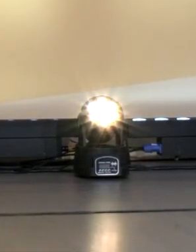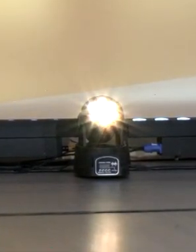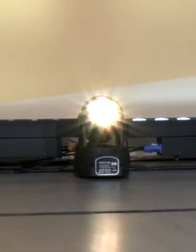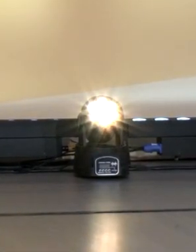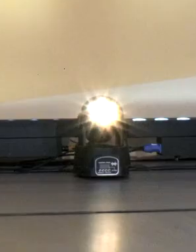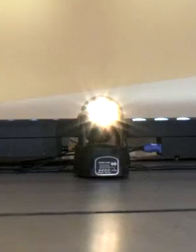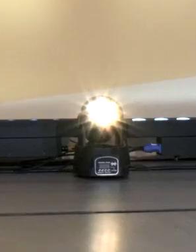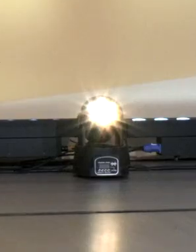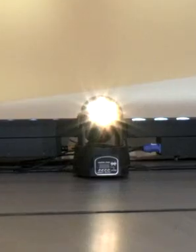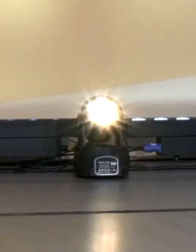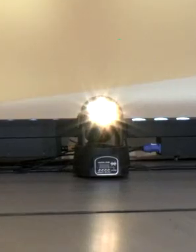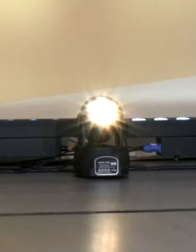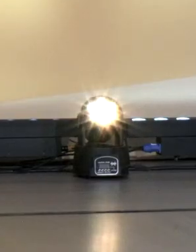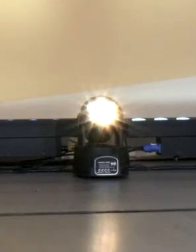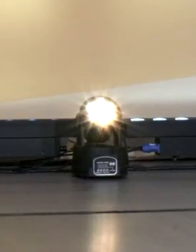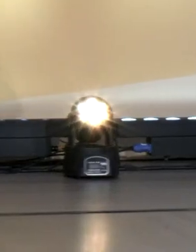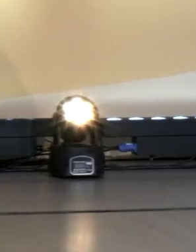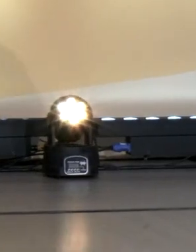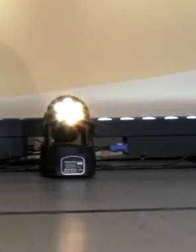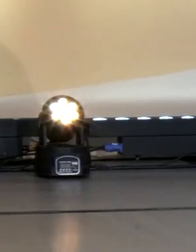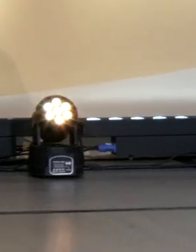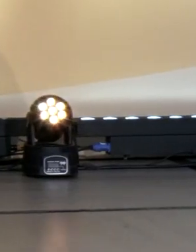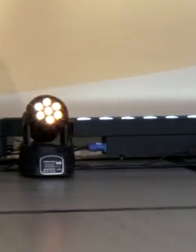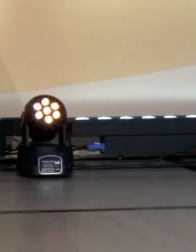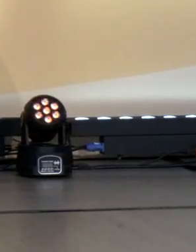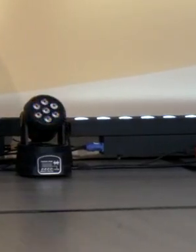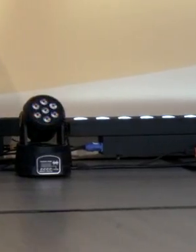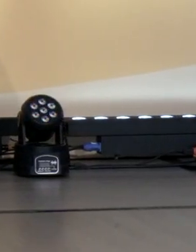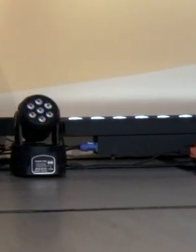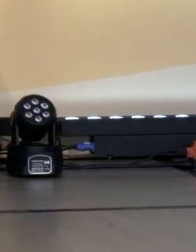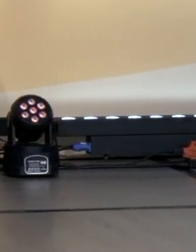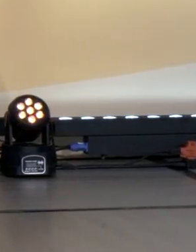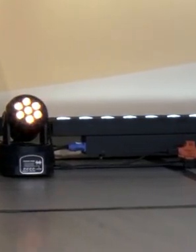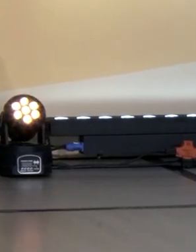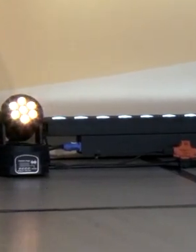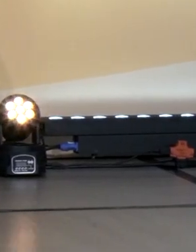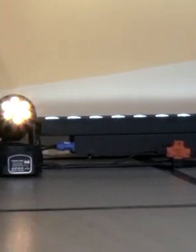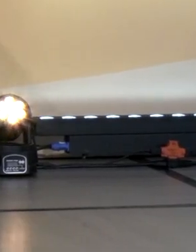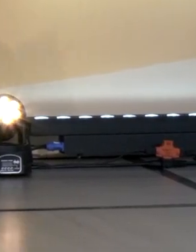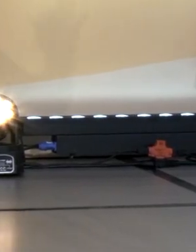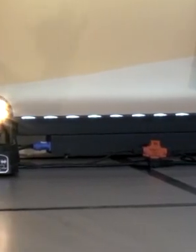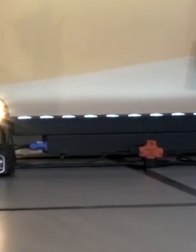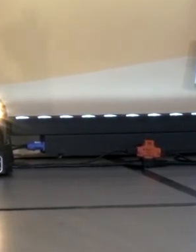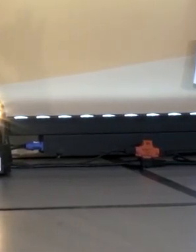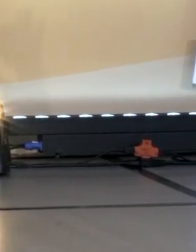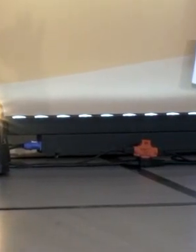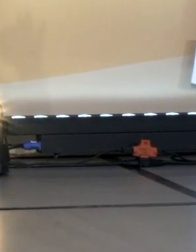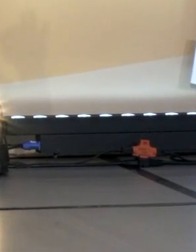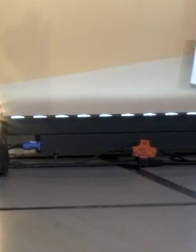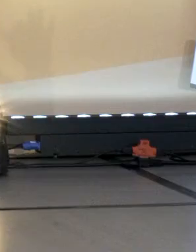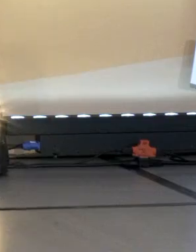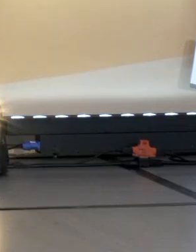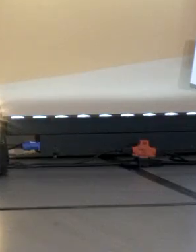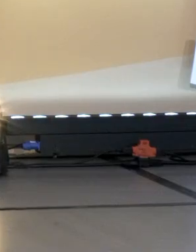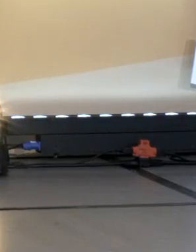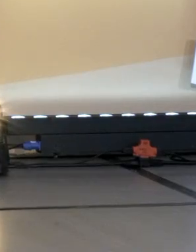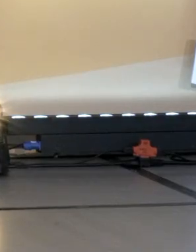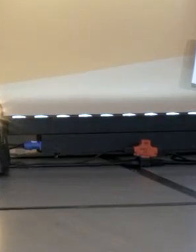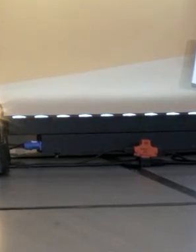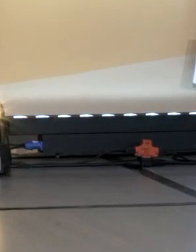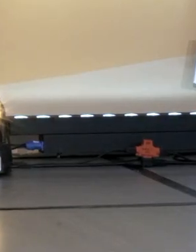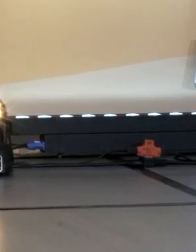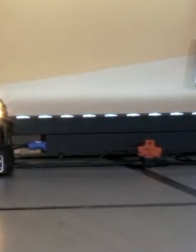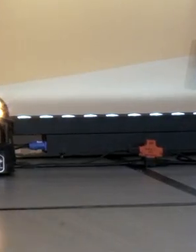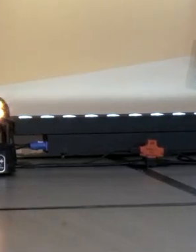usan. ¿Ustedes saben cómo funciona su teléfono? No, ni idea. ¿No? Es como una